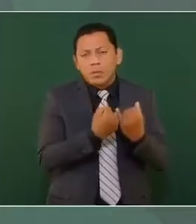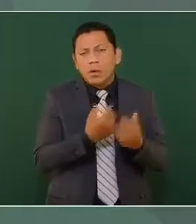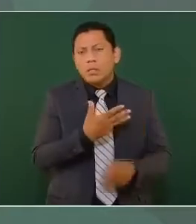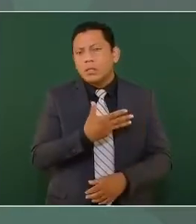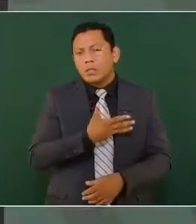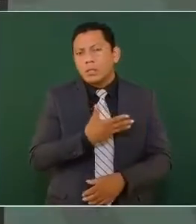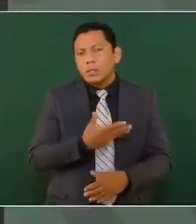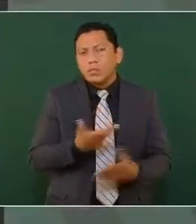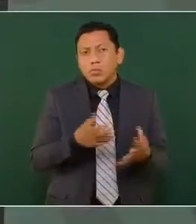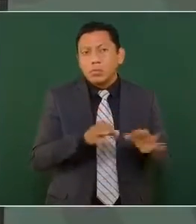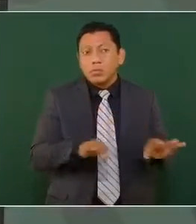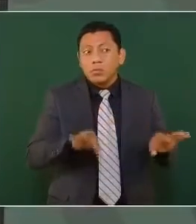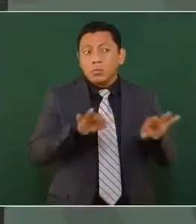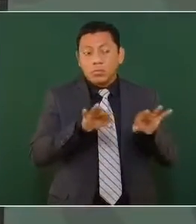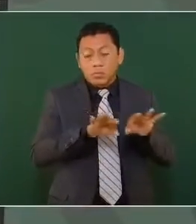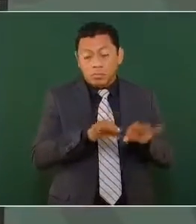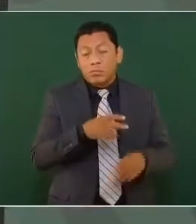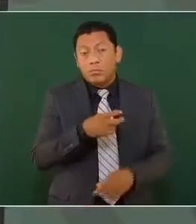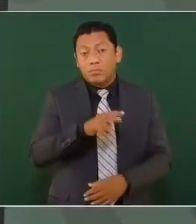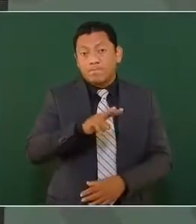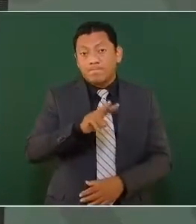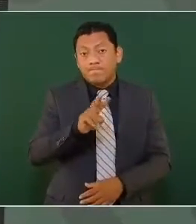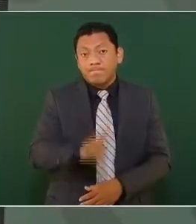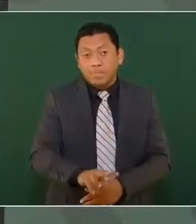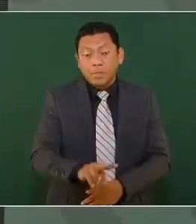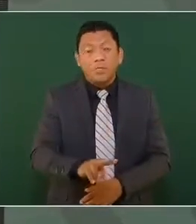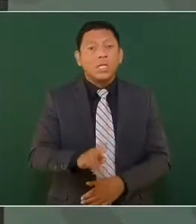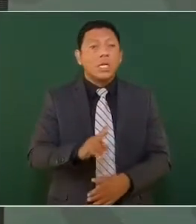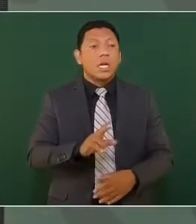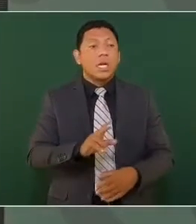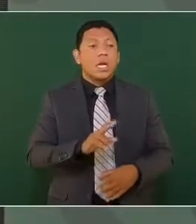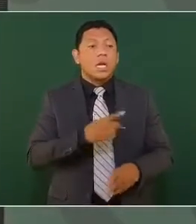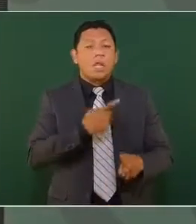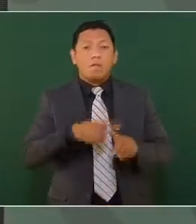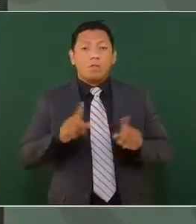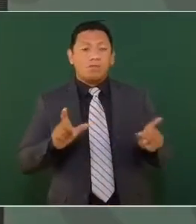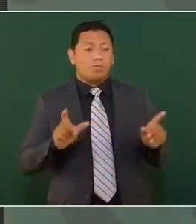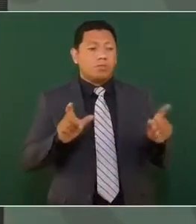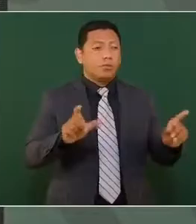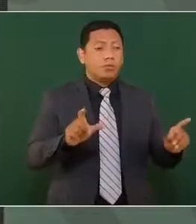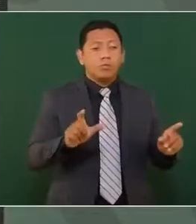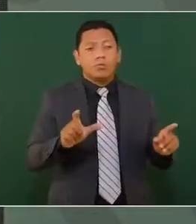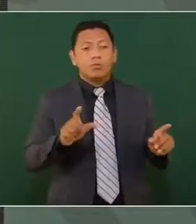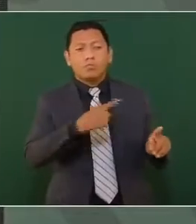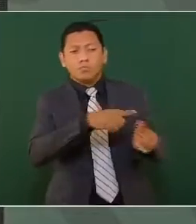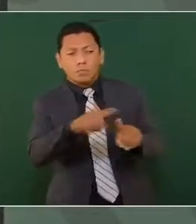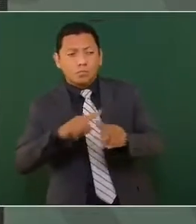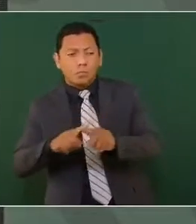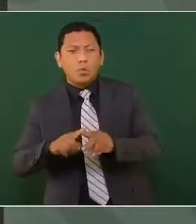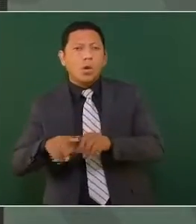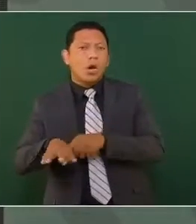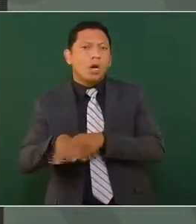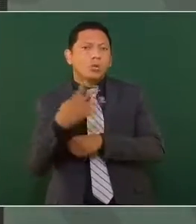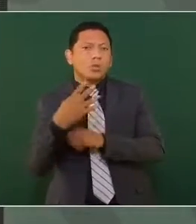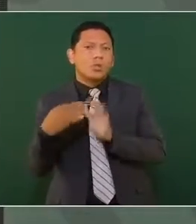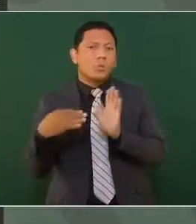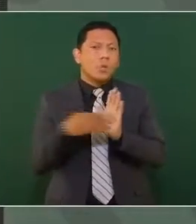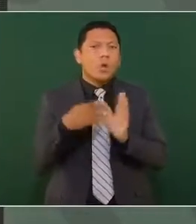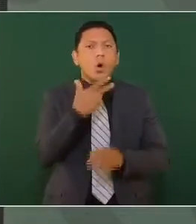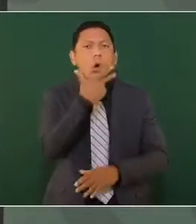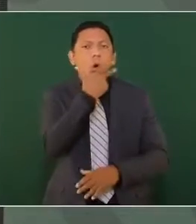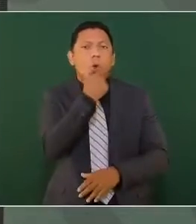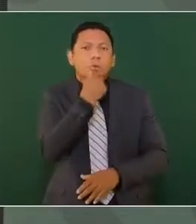cantidad importante de despliegue, más de 14,000 hombres